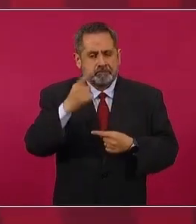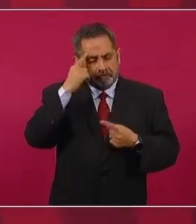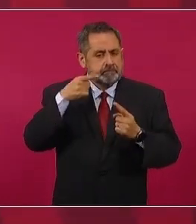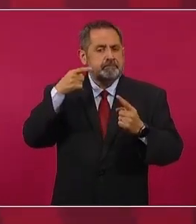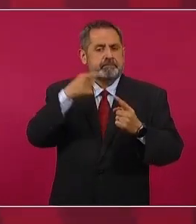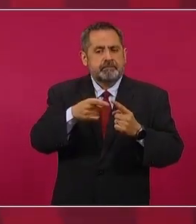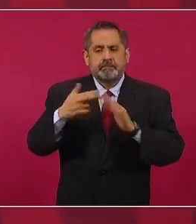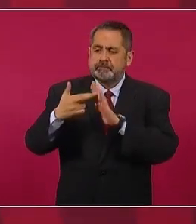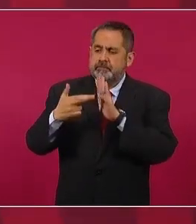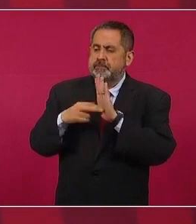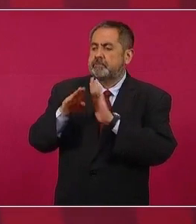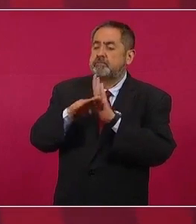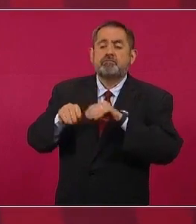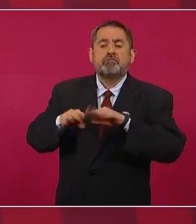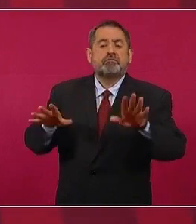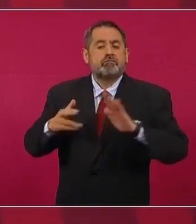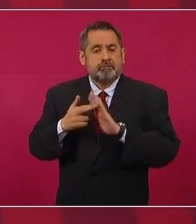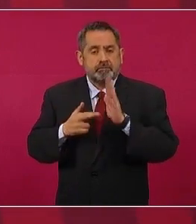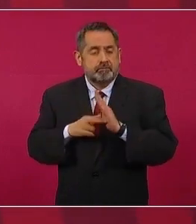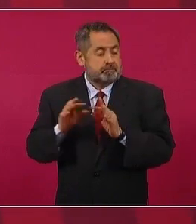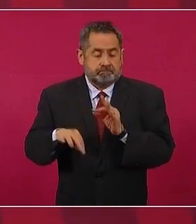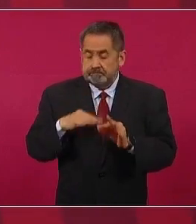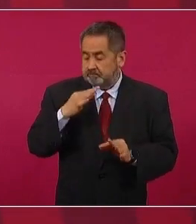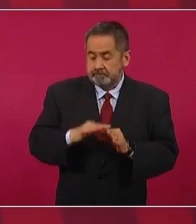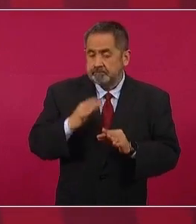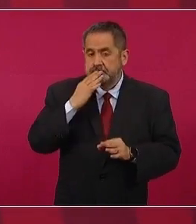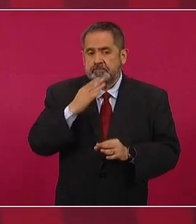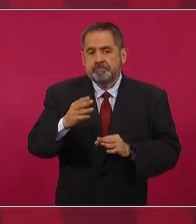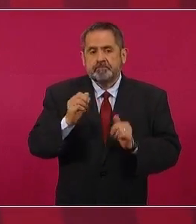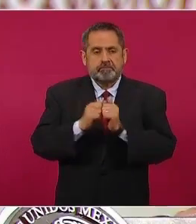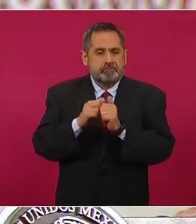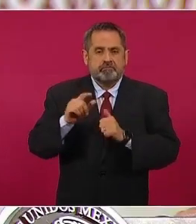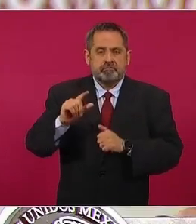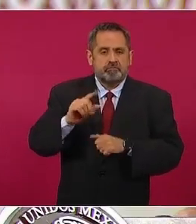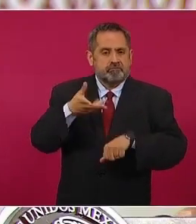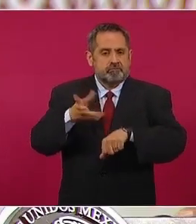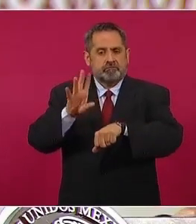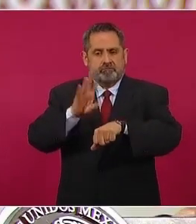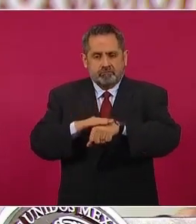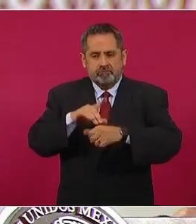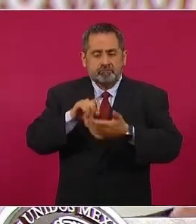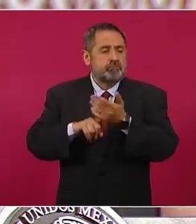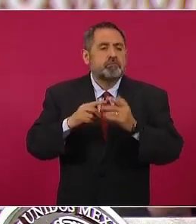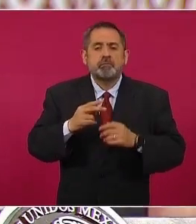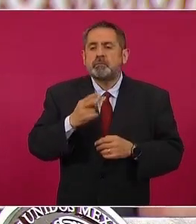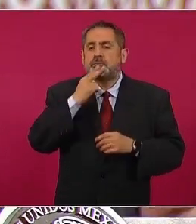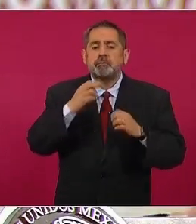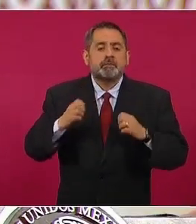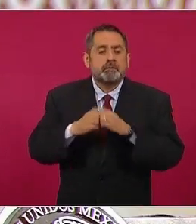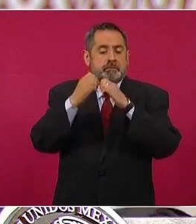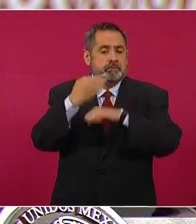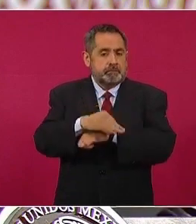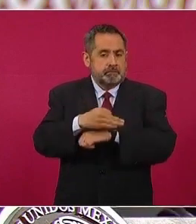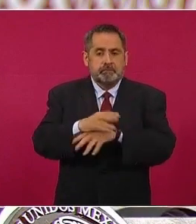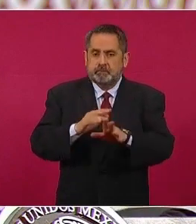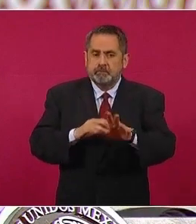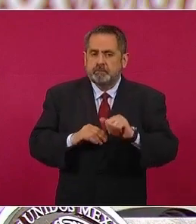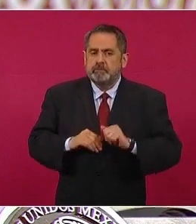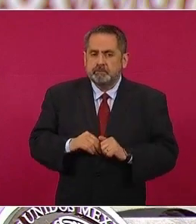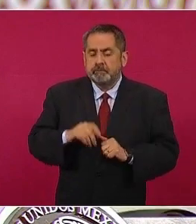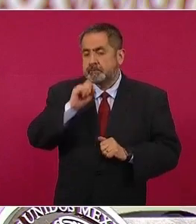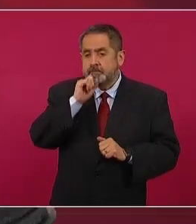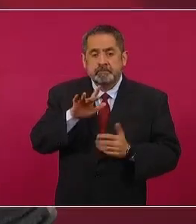propósito de regulación sanitaria, que culminó con éxito con las autorizaciones de uso de emergencia. Aquí quiero destacar también